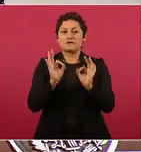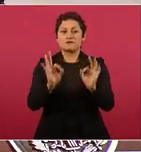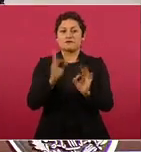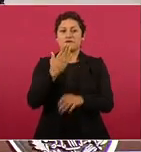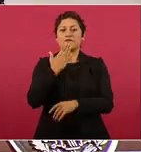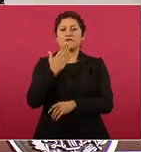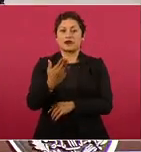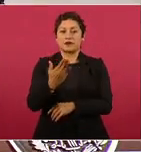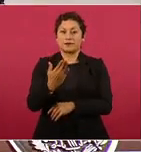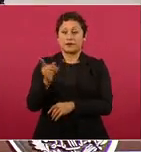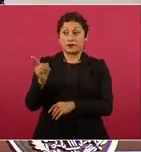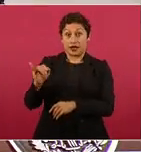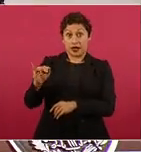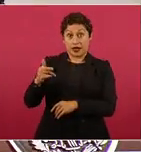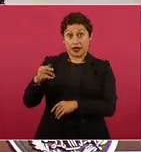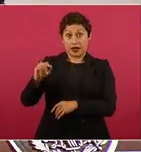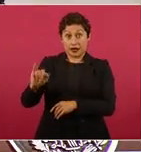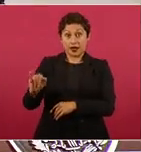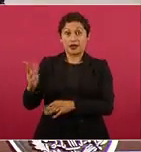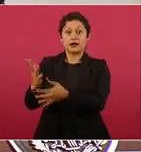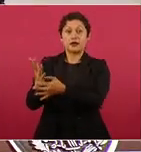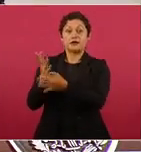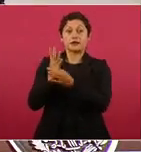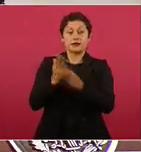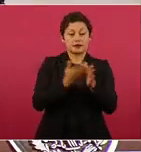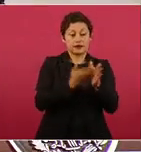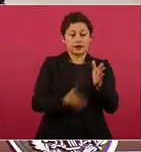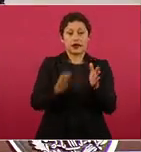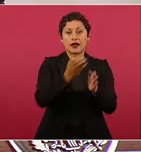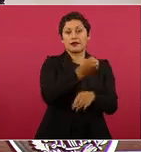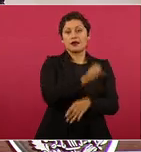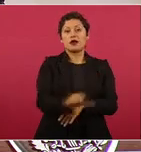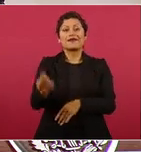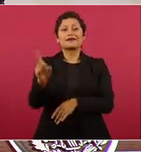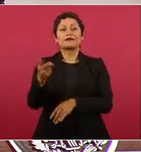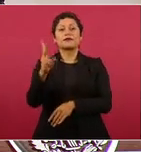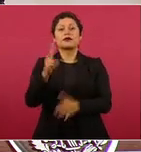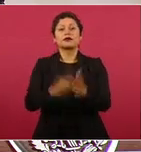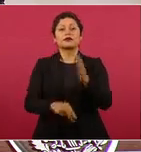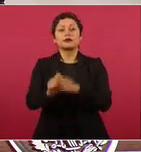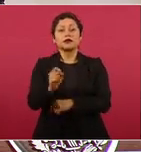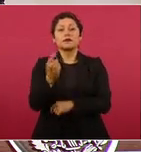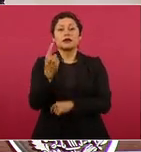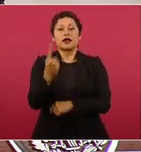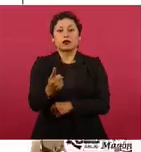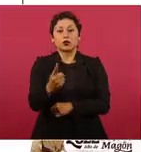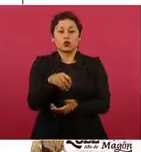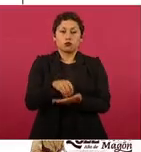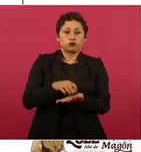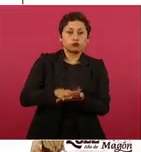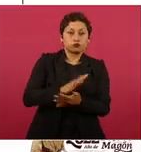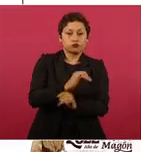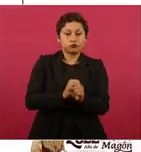INEGI revelan que de enero a diciembre de 2021 se registraron